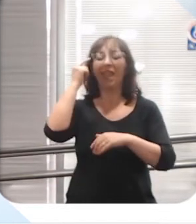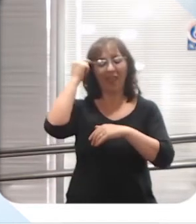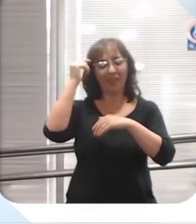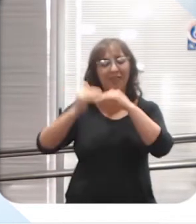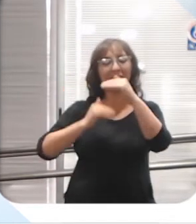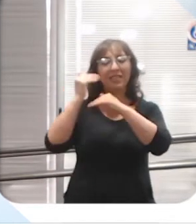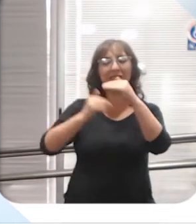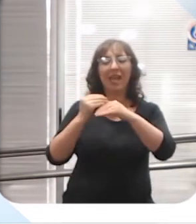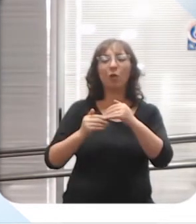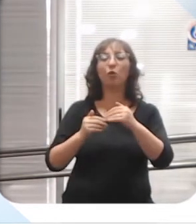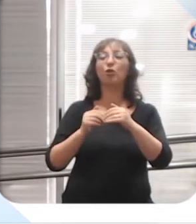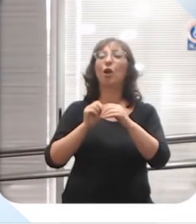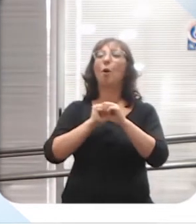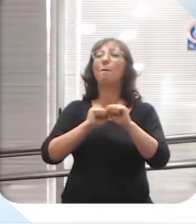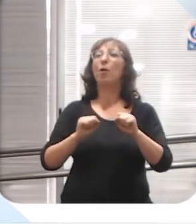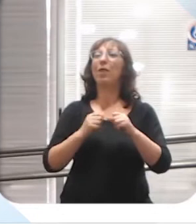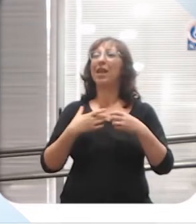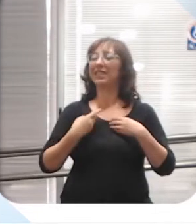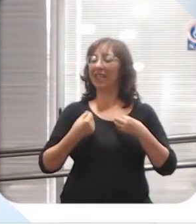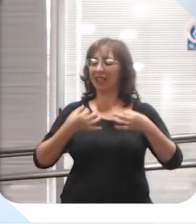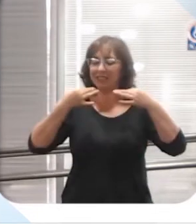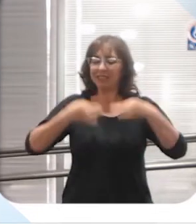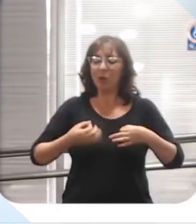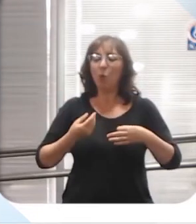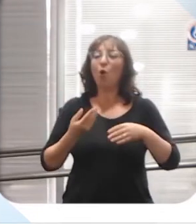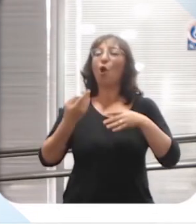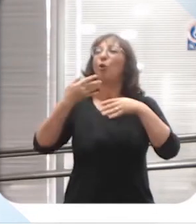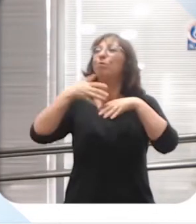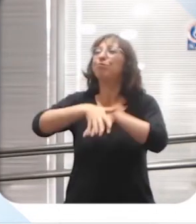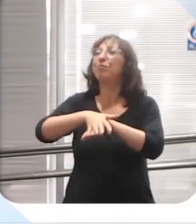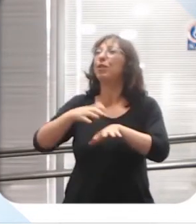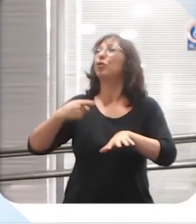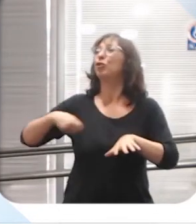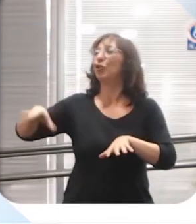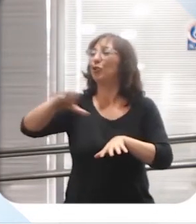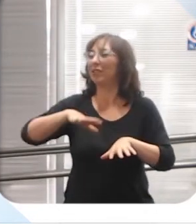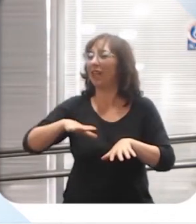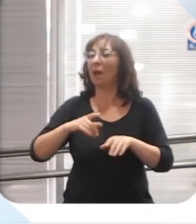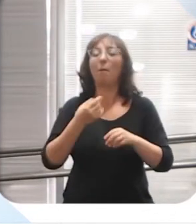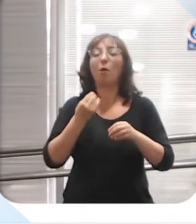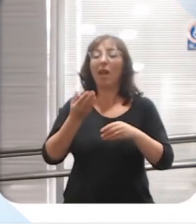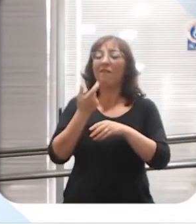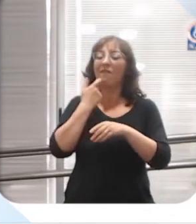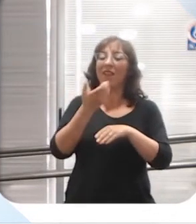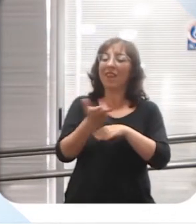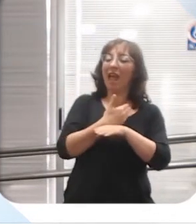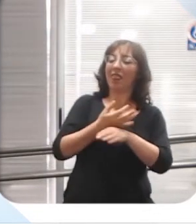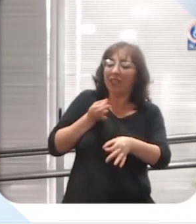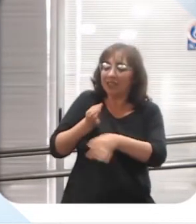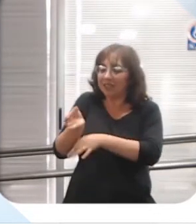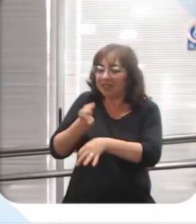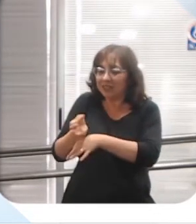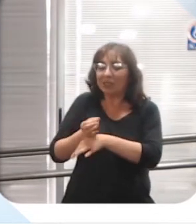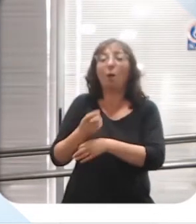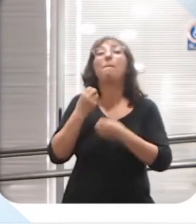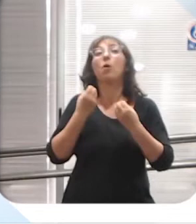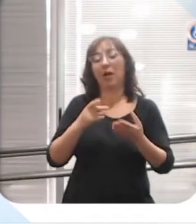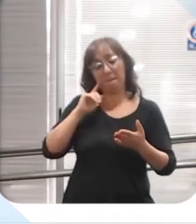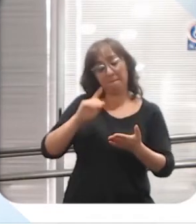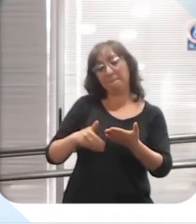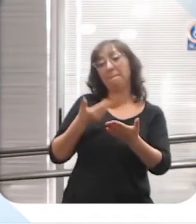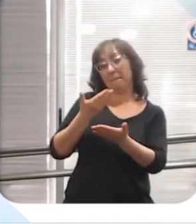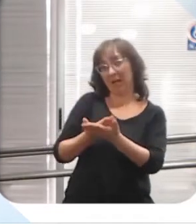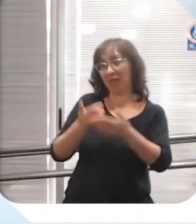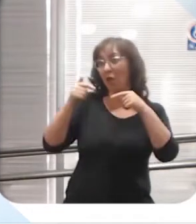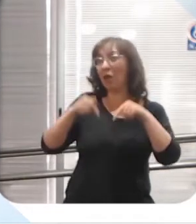de estabilidad social, porque no se les ha enseñado desde los primeros tiempos. Por eso planteo acá que